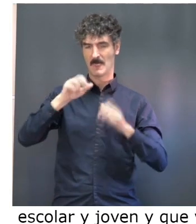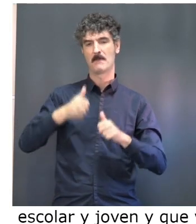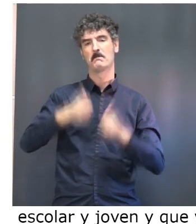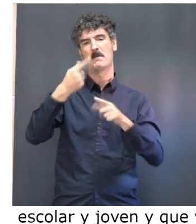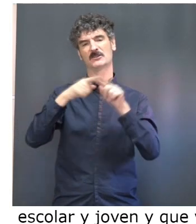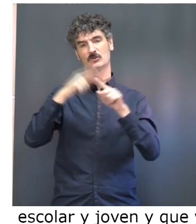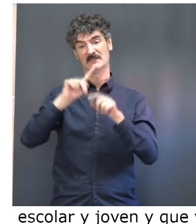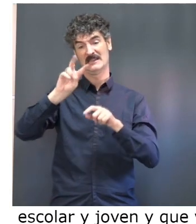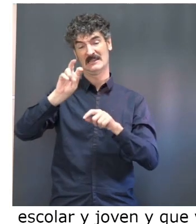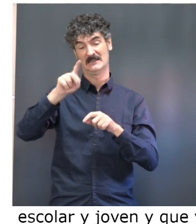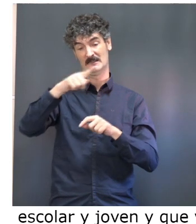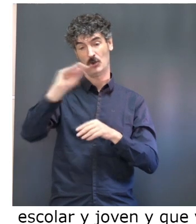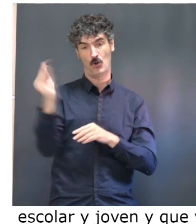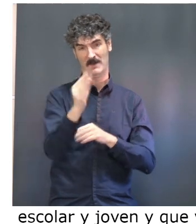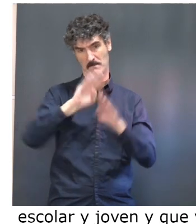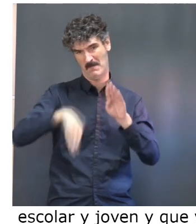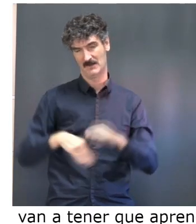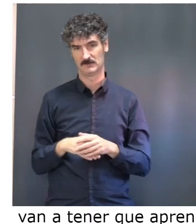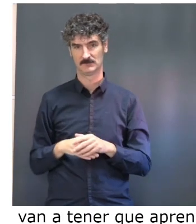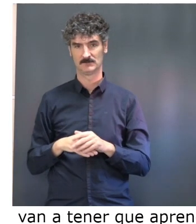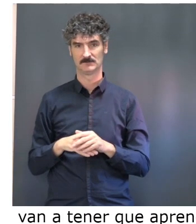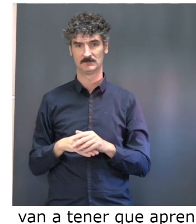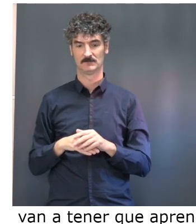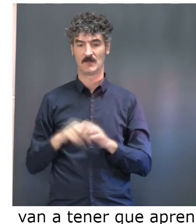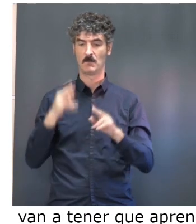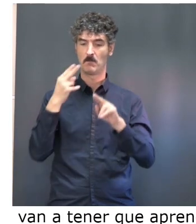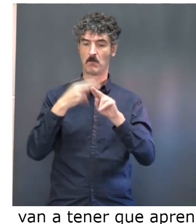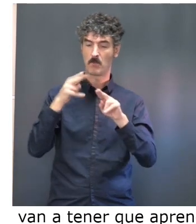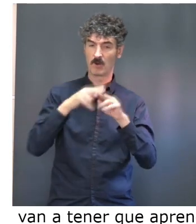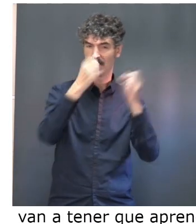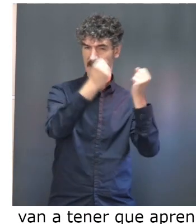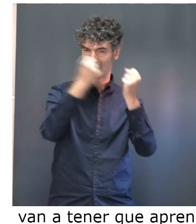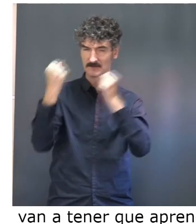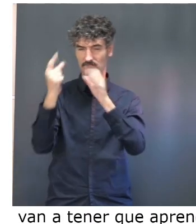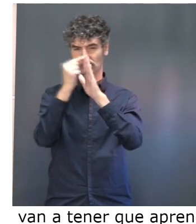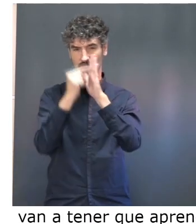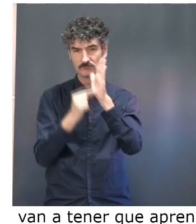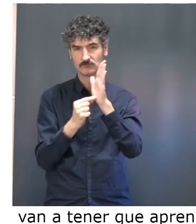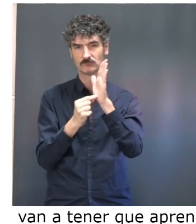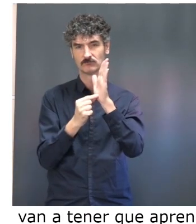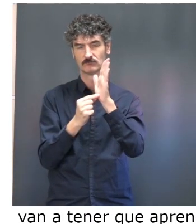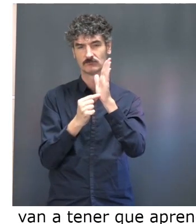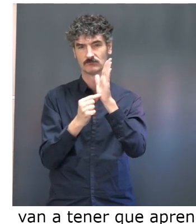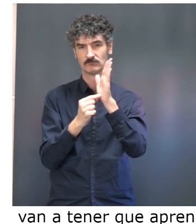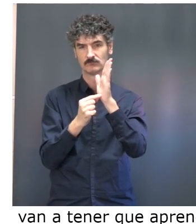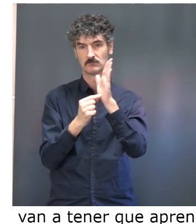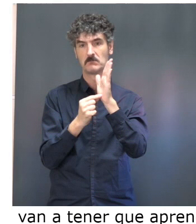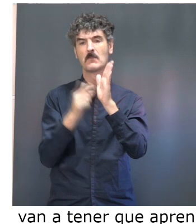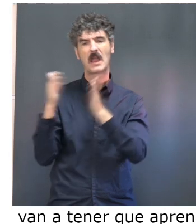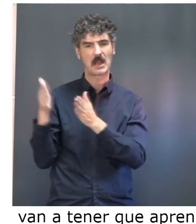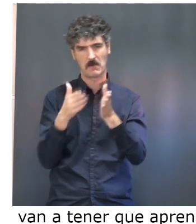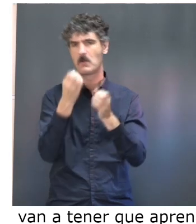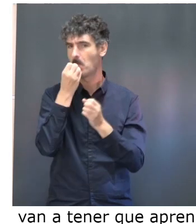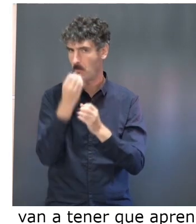Creo que están las políticas institucionales van por muy buen